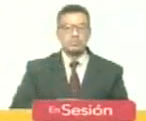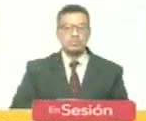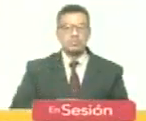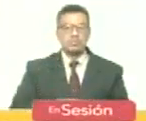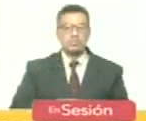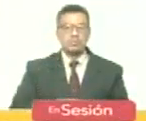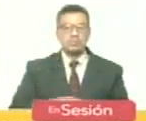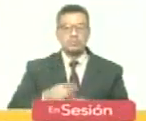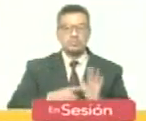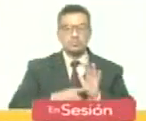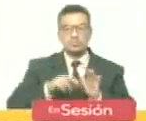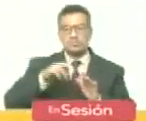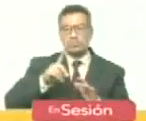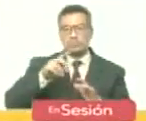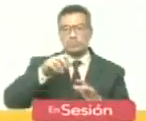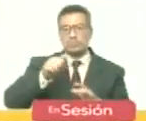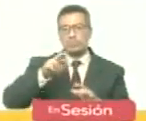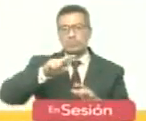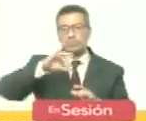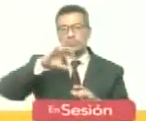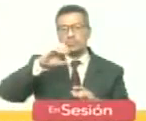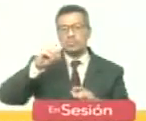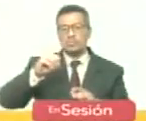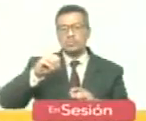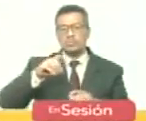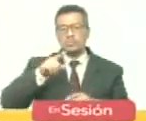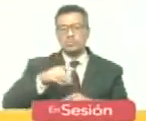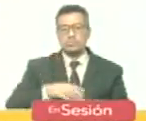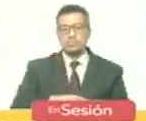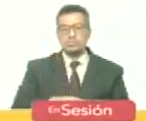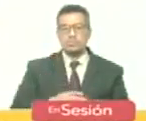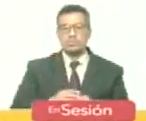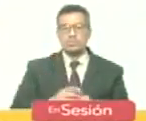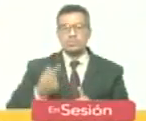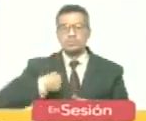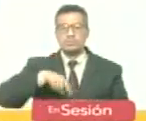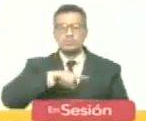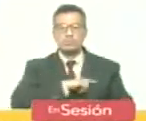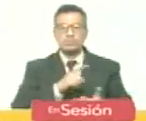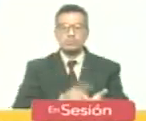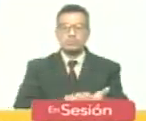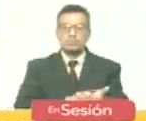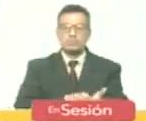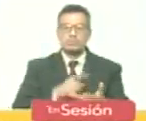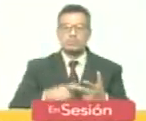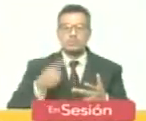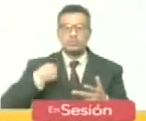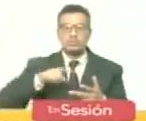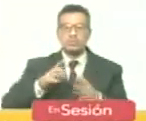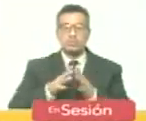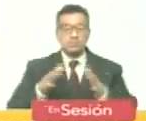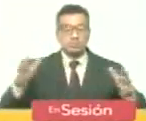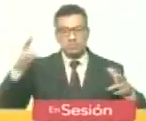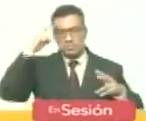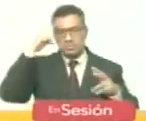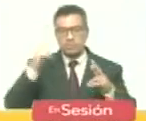Si Darío Vivas, que fue nuestro hermano y quien tenía un amplio